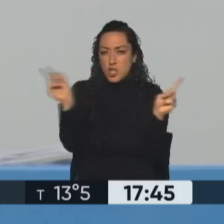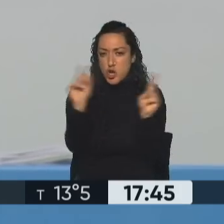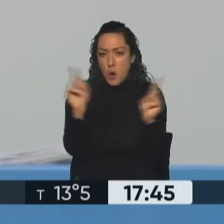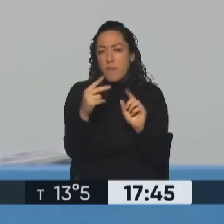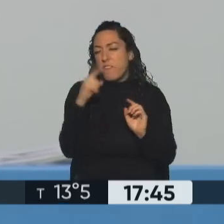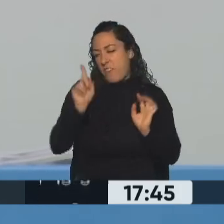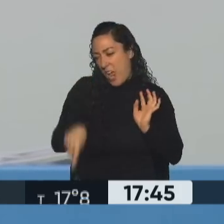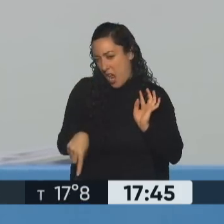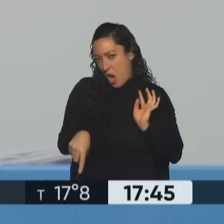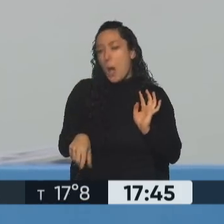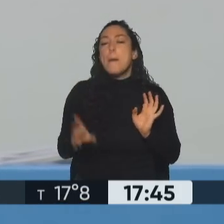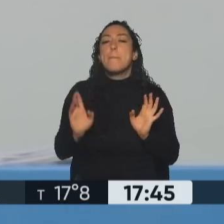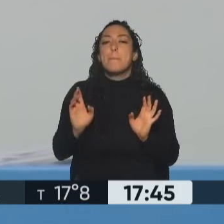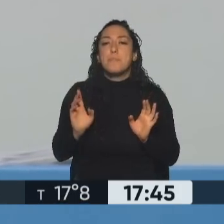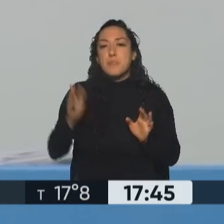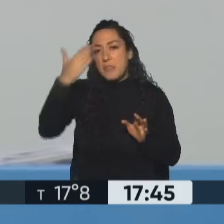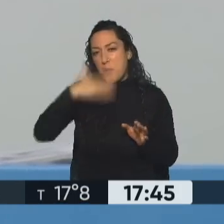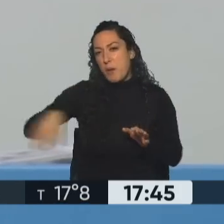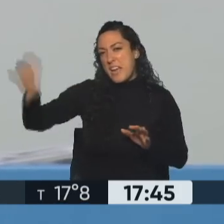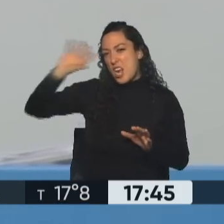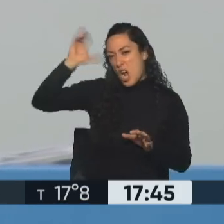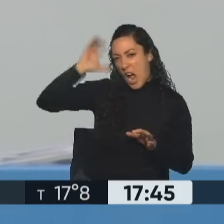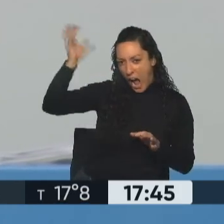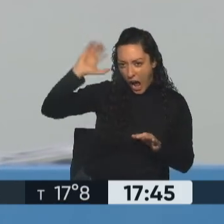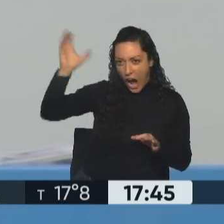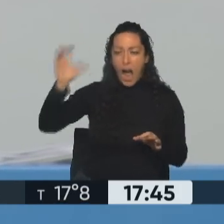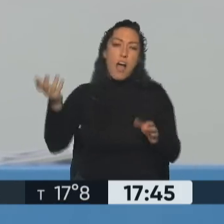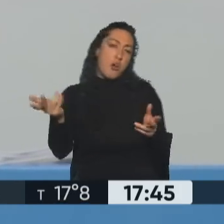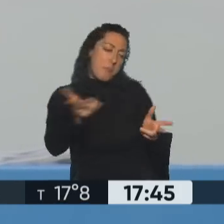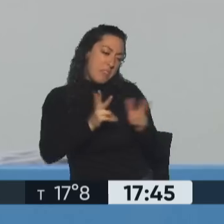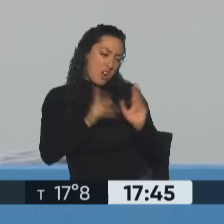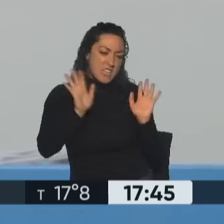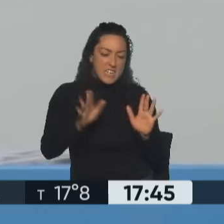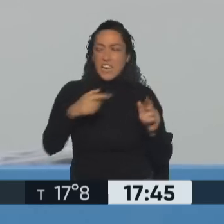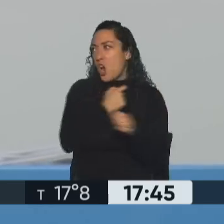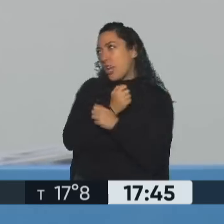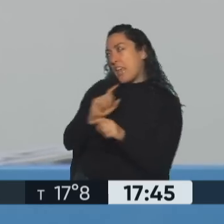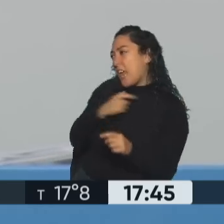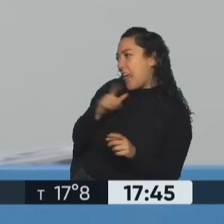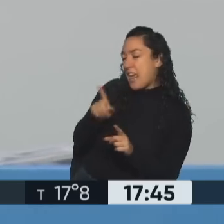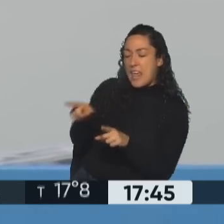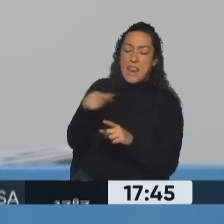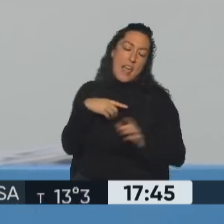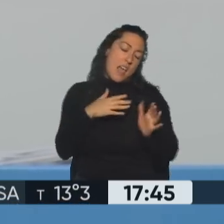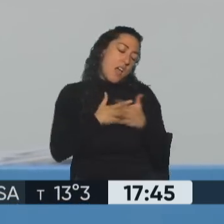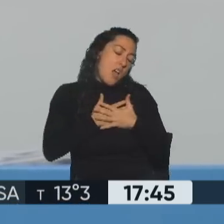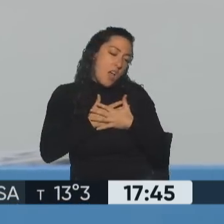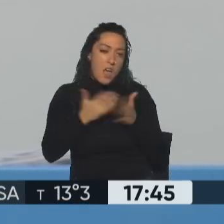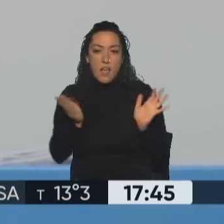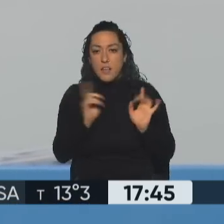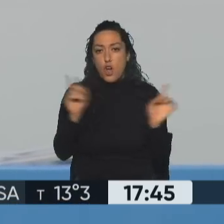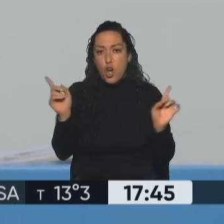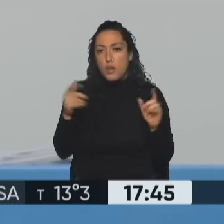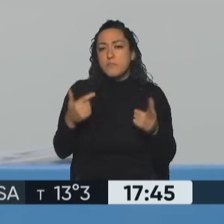queda feo. Y después se enojan, empiezan, que dijo esto, que no lo quiere aquel, que no le quiere aquella. Yo no quiero... A